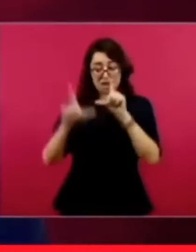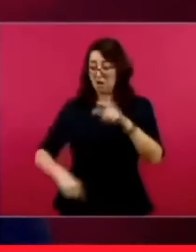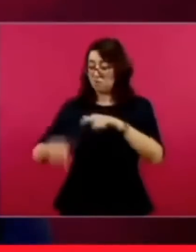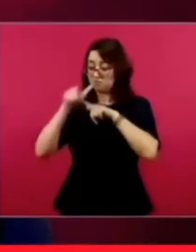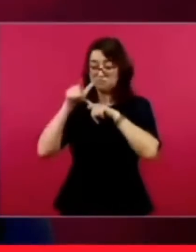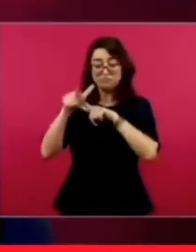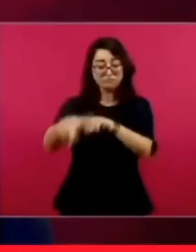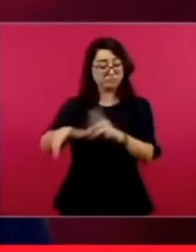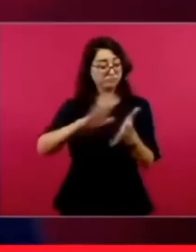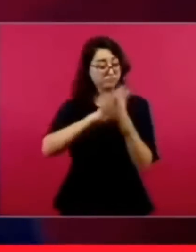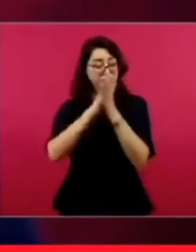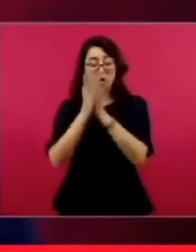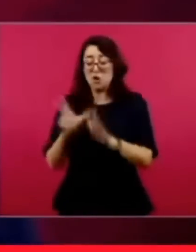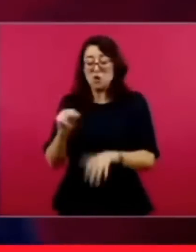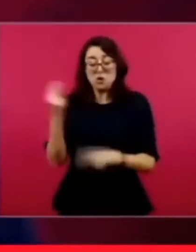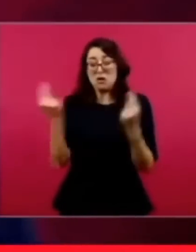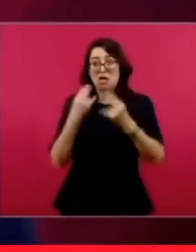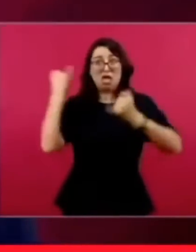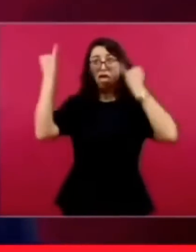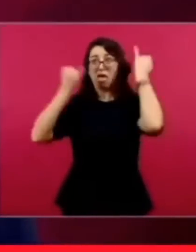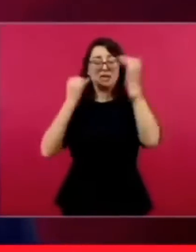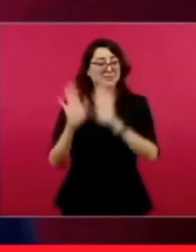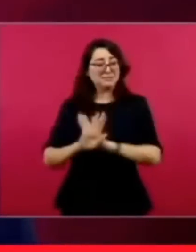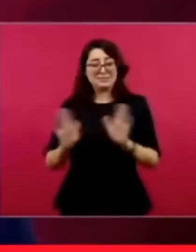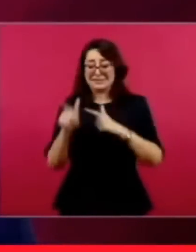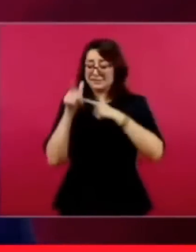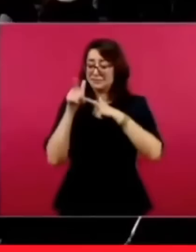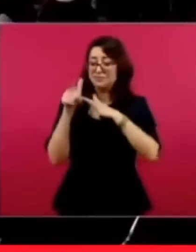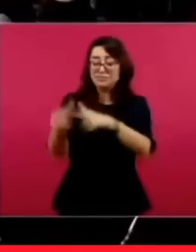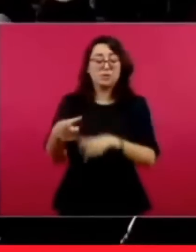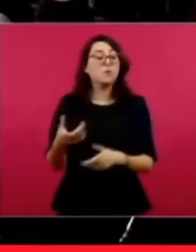moralmente imposible.